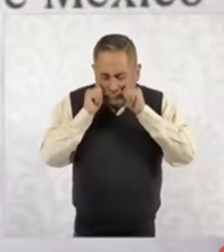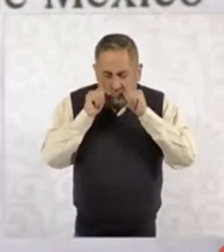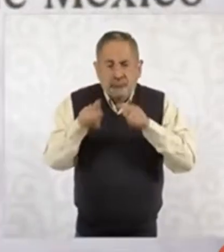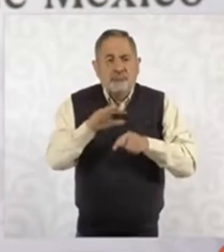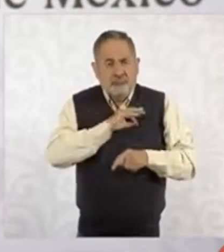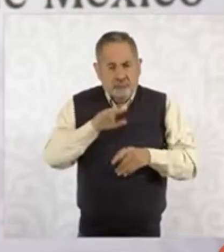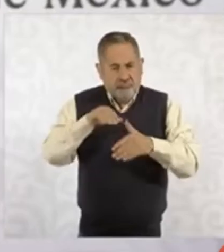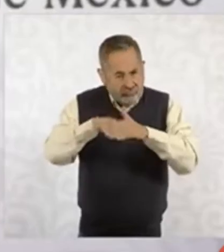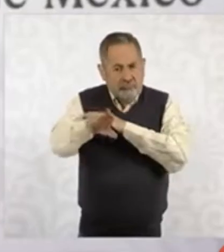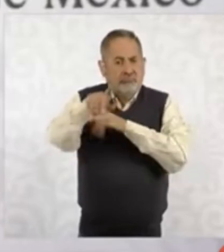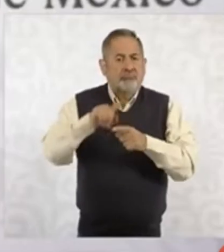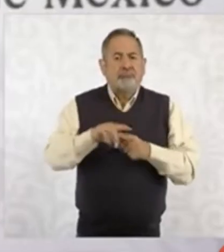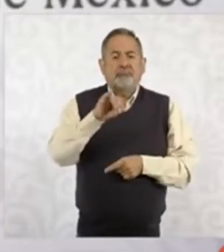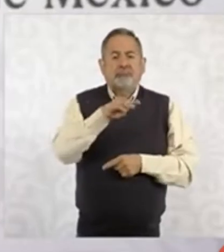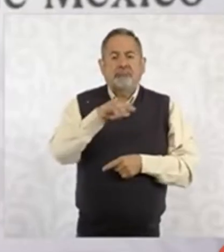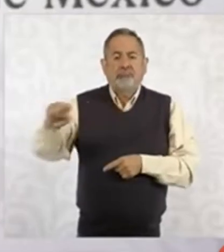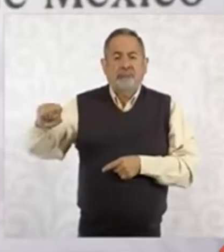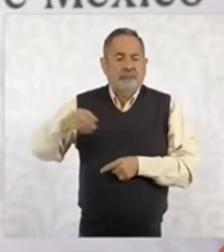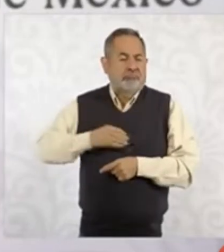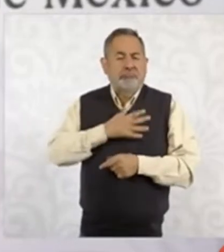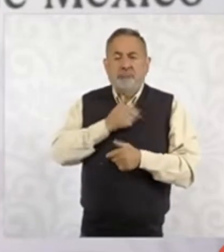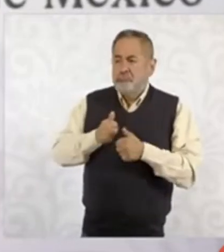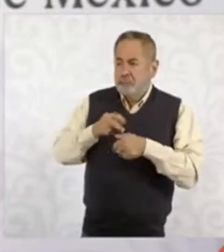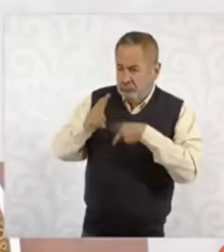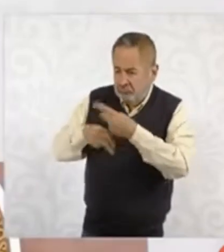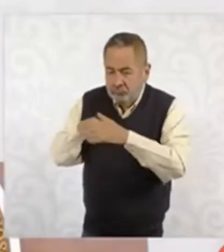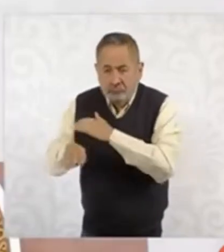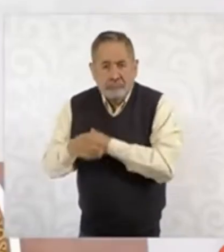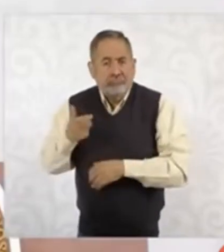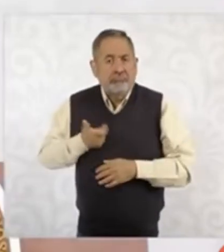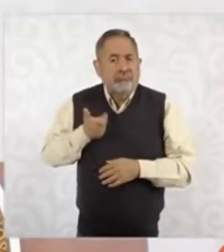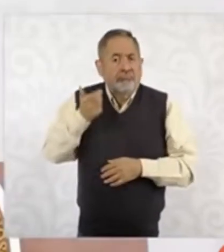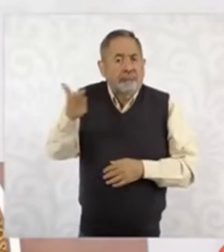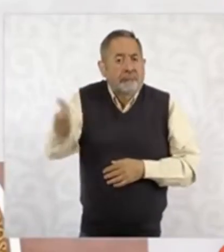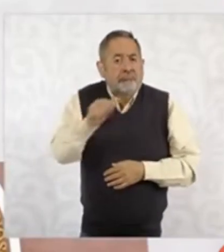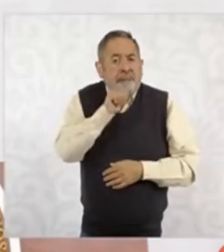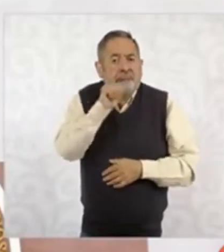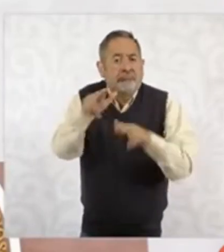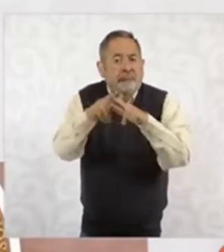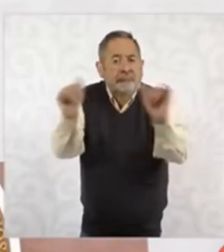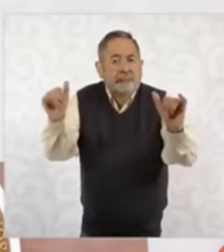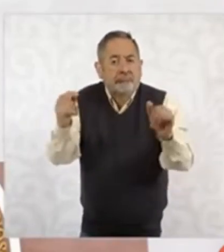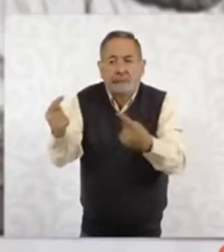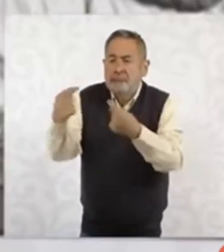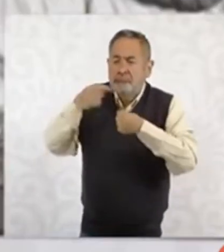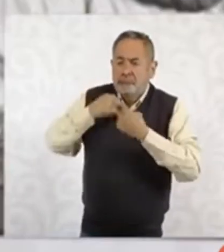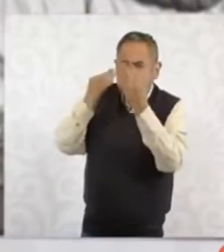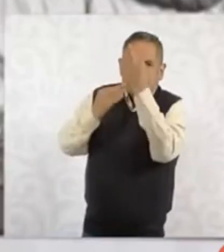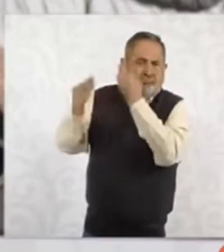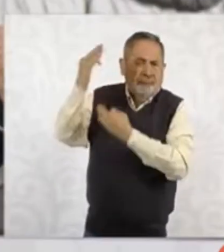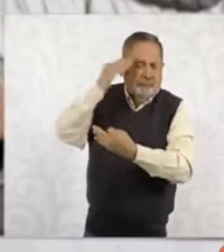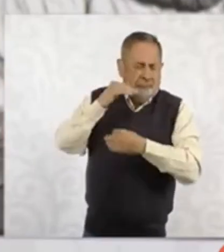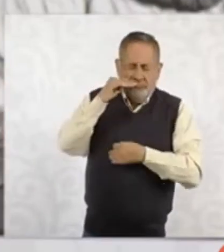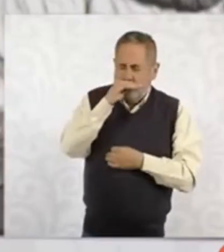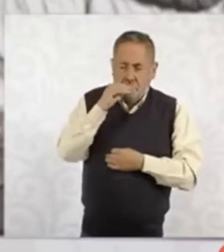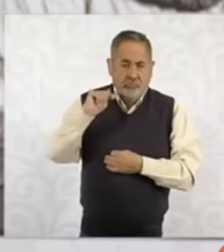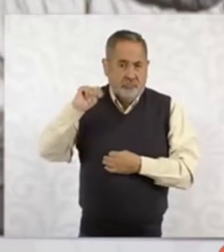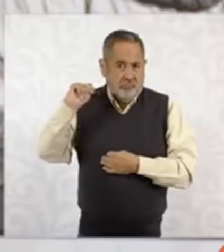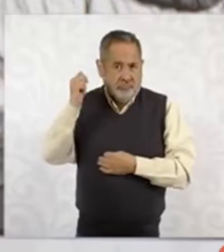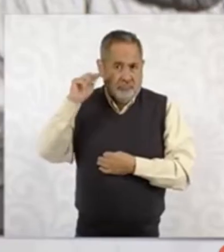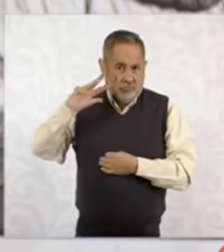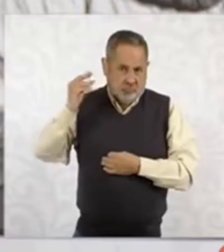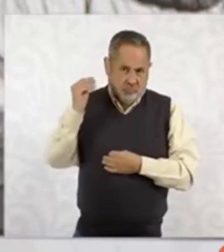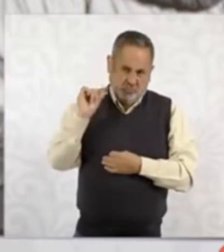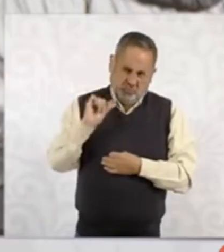te puedes ir a atender al IMSS Bienestar sin pagar y tener la mejor tecnología del mundo